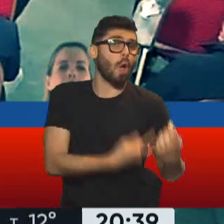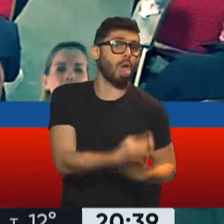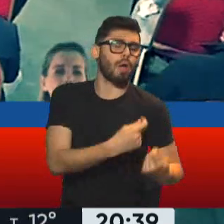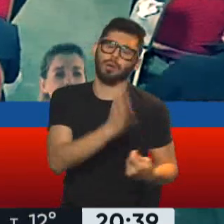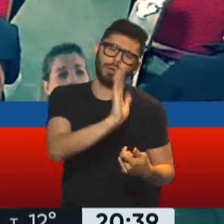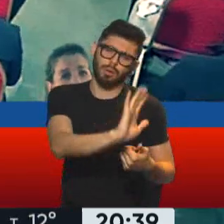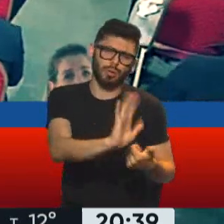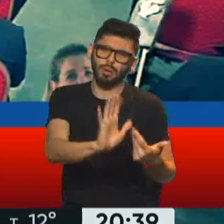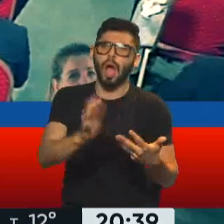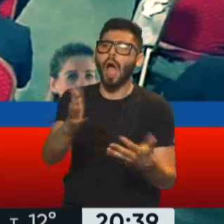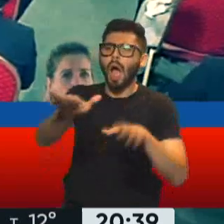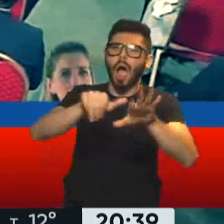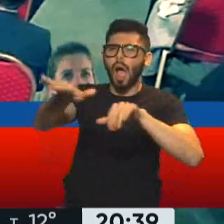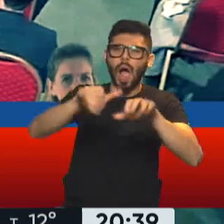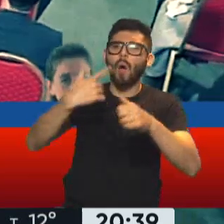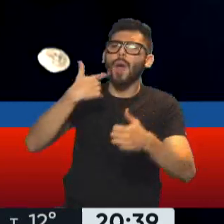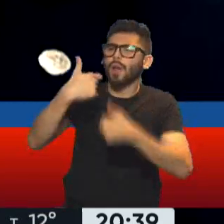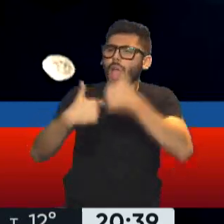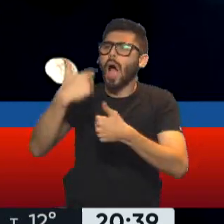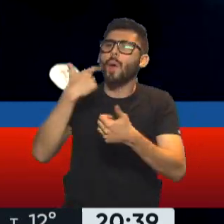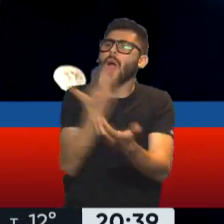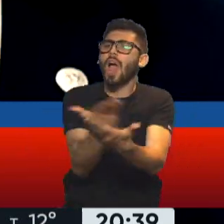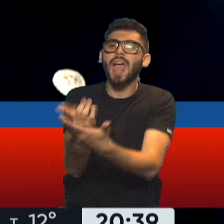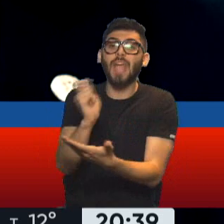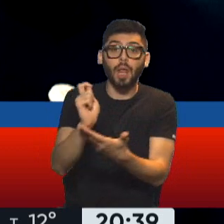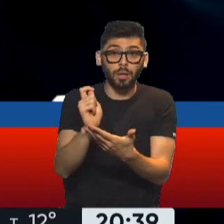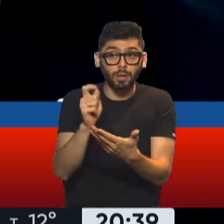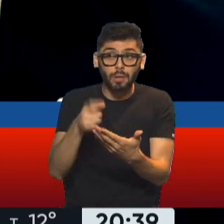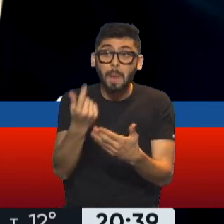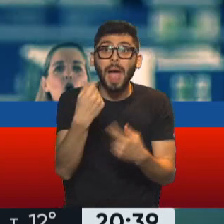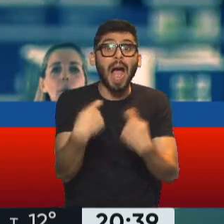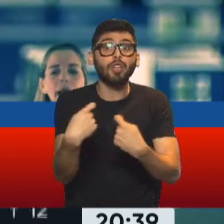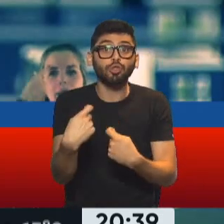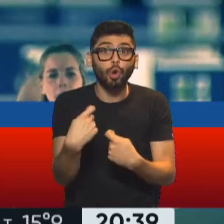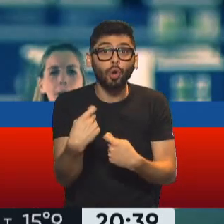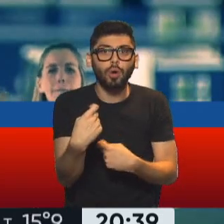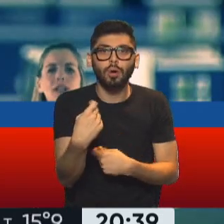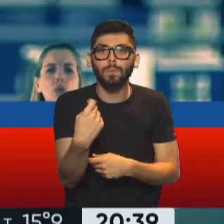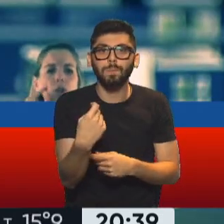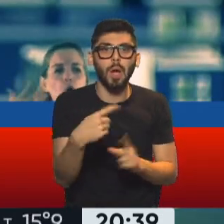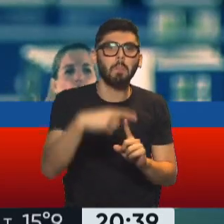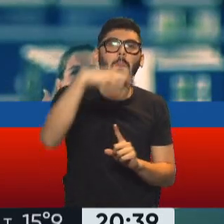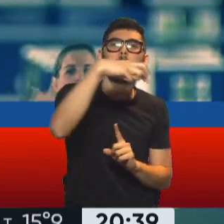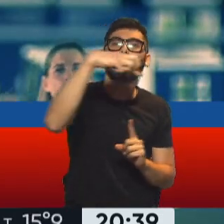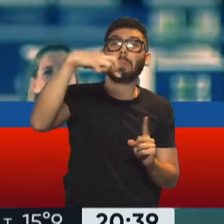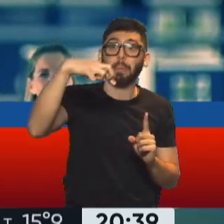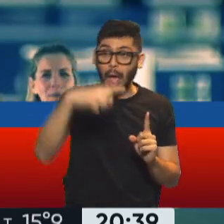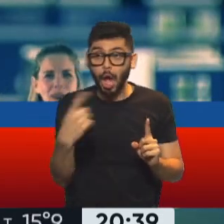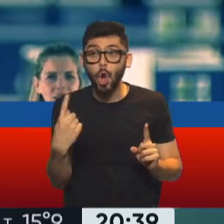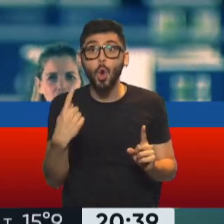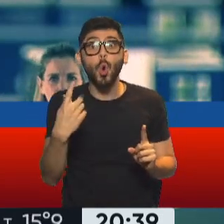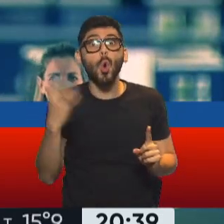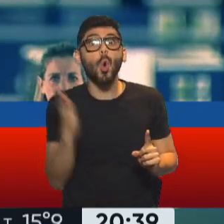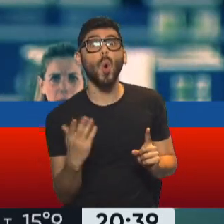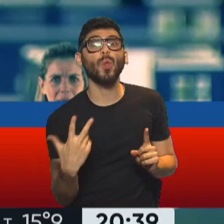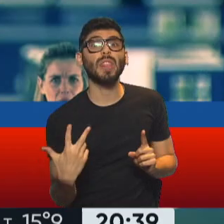eliminamos y llamamos a licitación para hacer las mismas obras, las obras costaban 1/3 de lo que las PPP